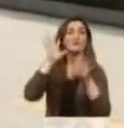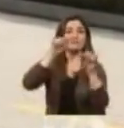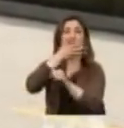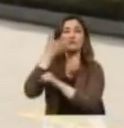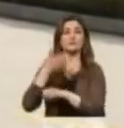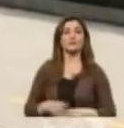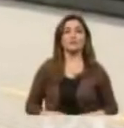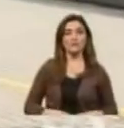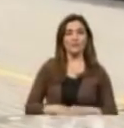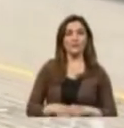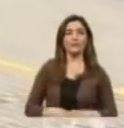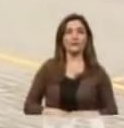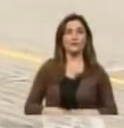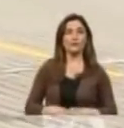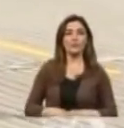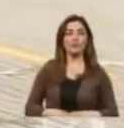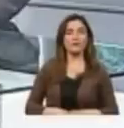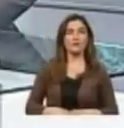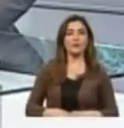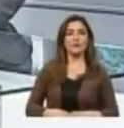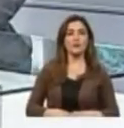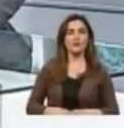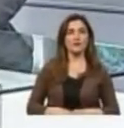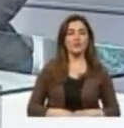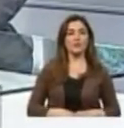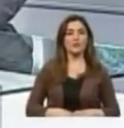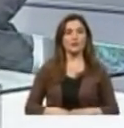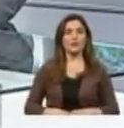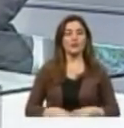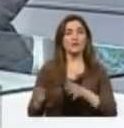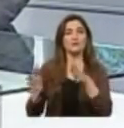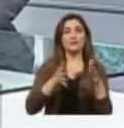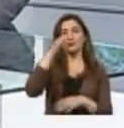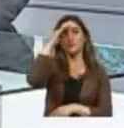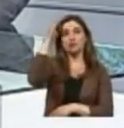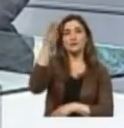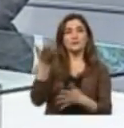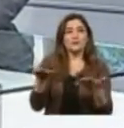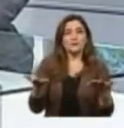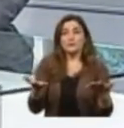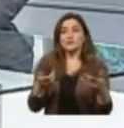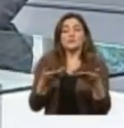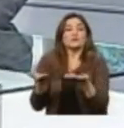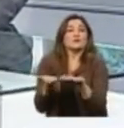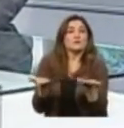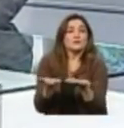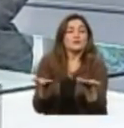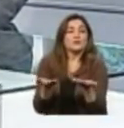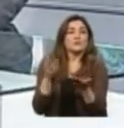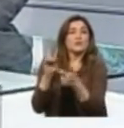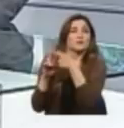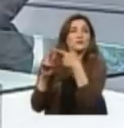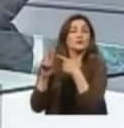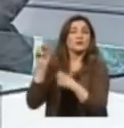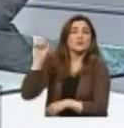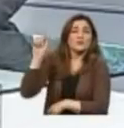Daniela Valencia, 24 horas. A la fecha, la policía no tiene pistas del paradero de Óscar Villacís y Katy